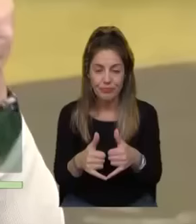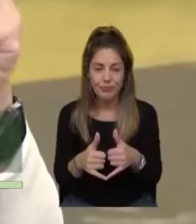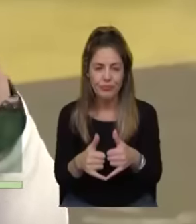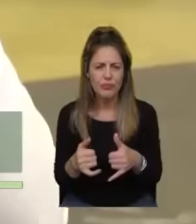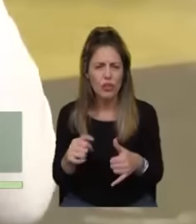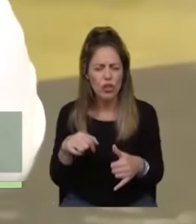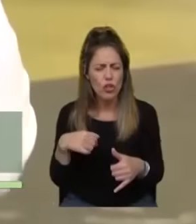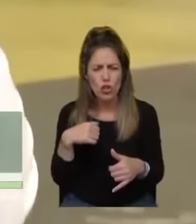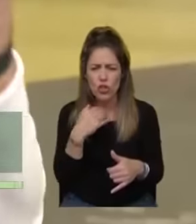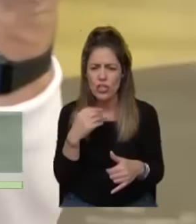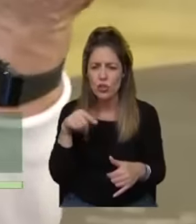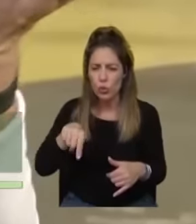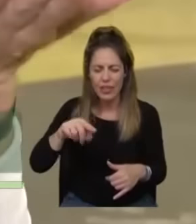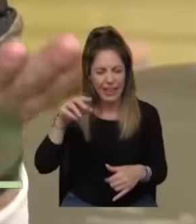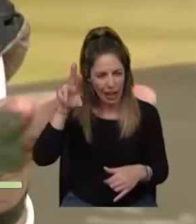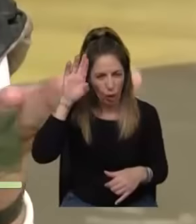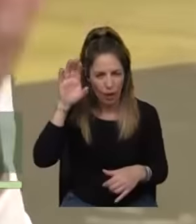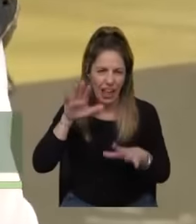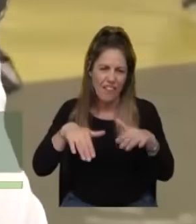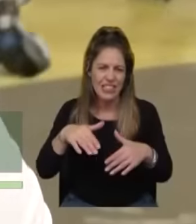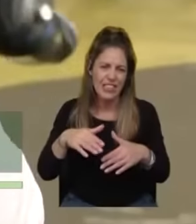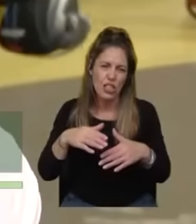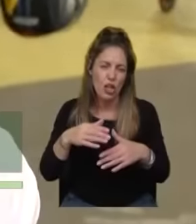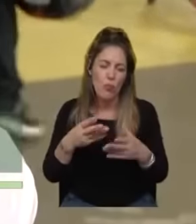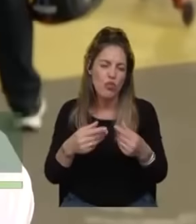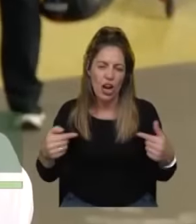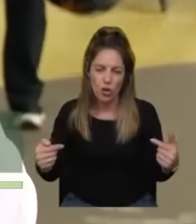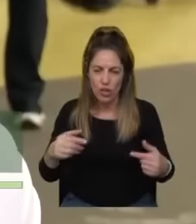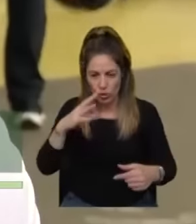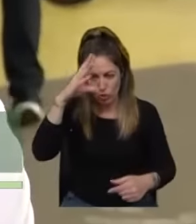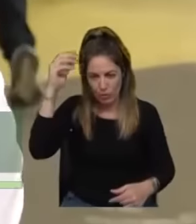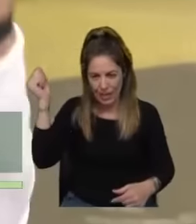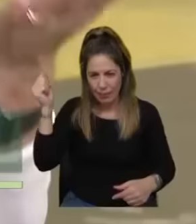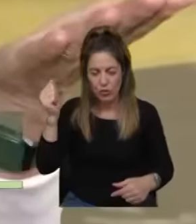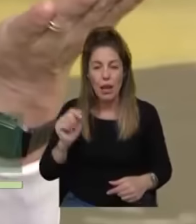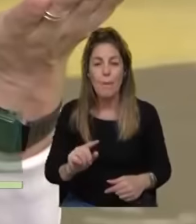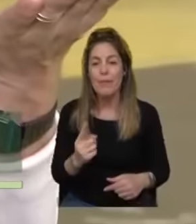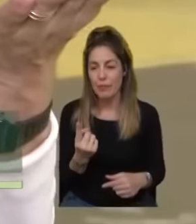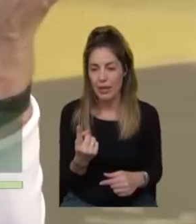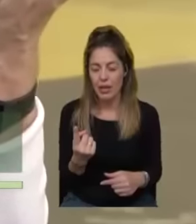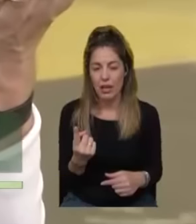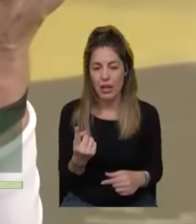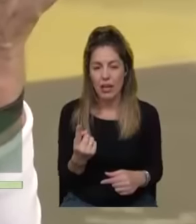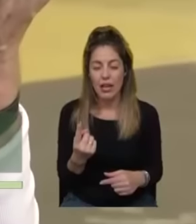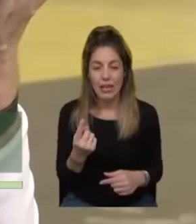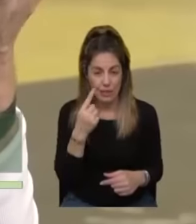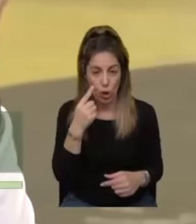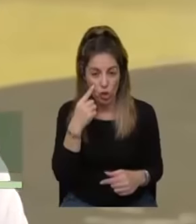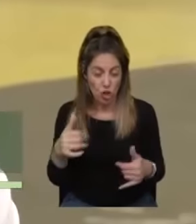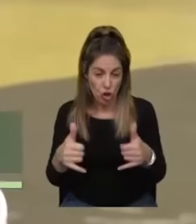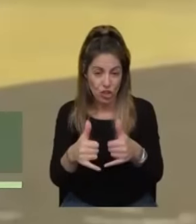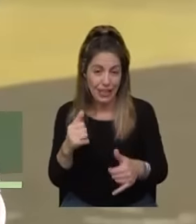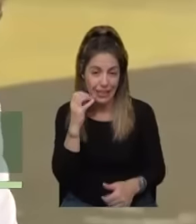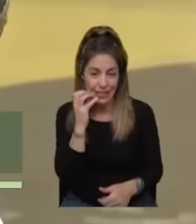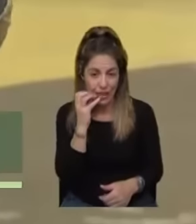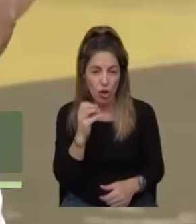no sé si ustedes recuerdan, claro, porque entre tanta cosa a veces nos olvidamos, pero la primera filtración de los chats de Astesiano